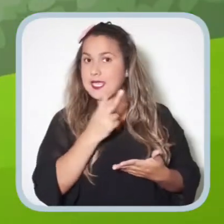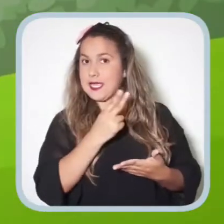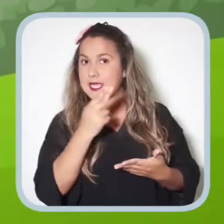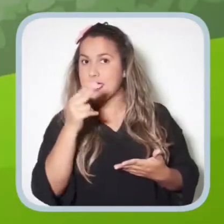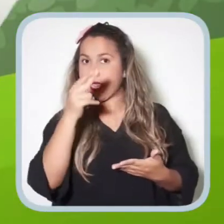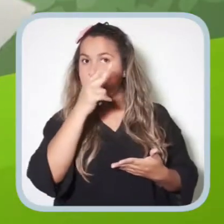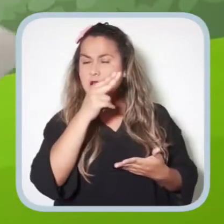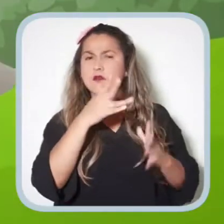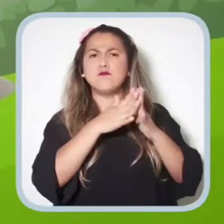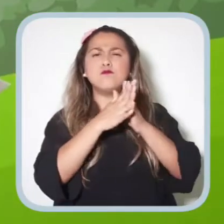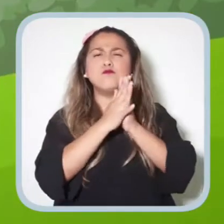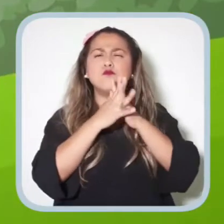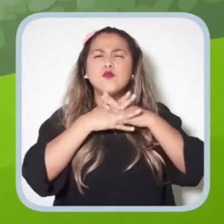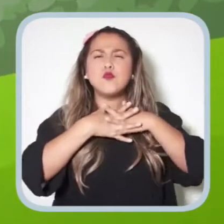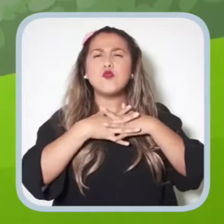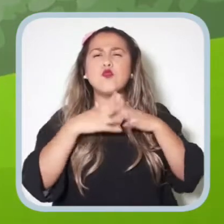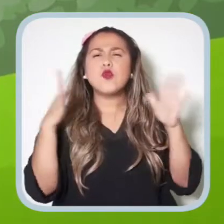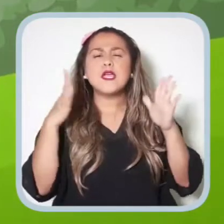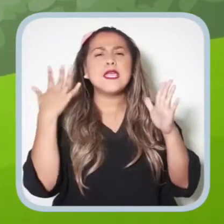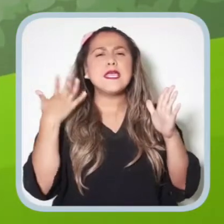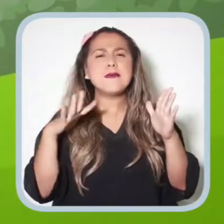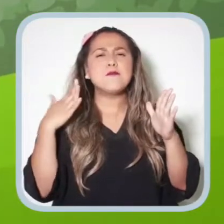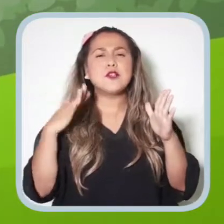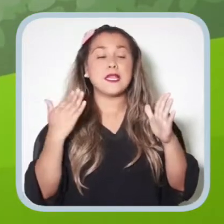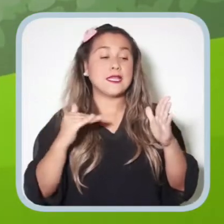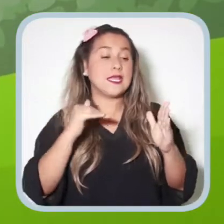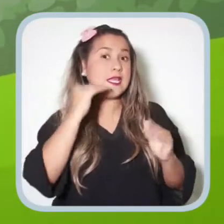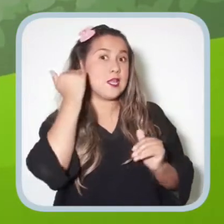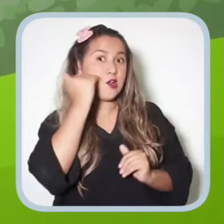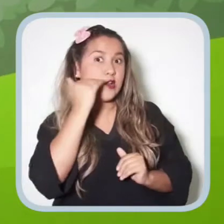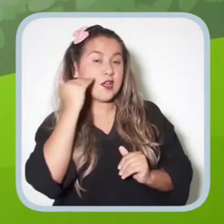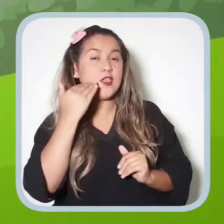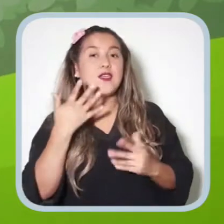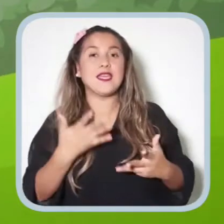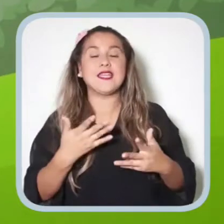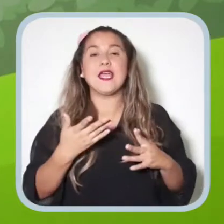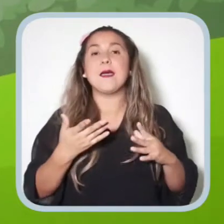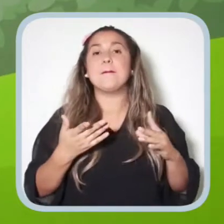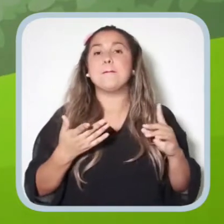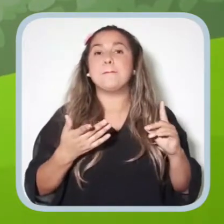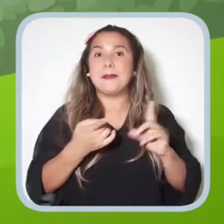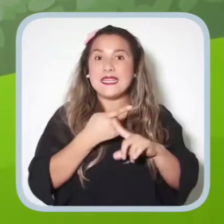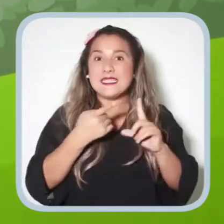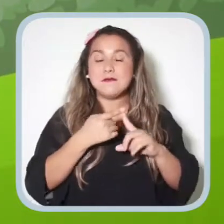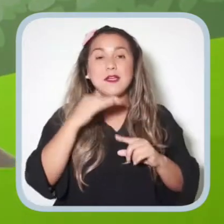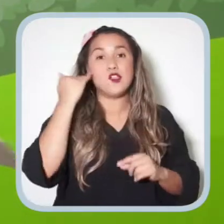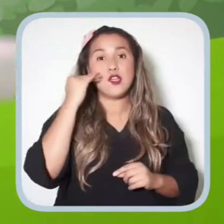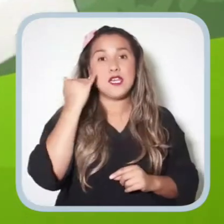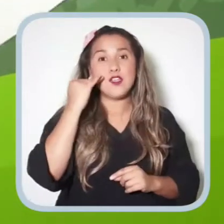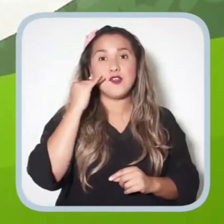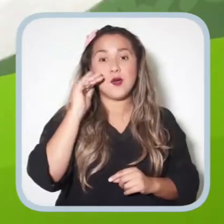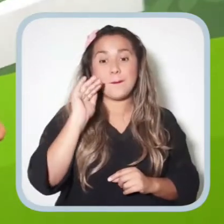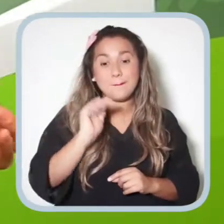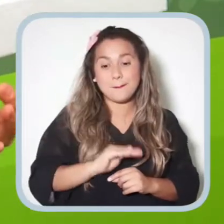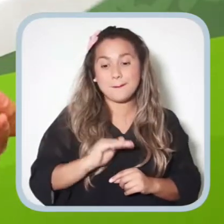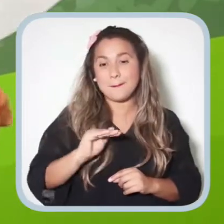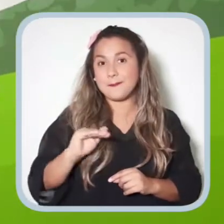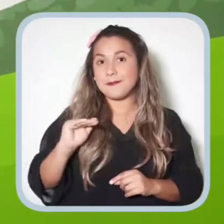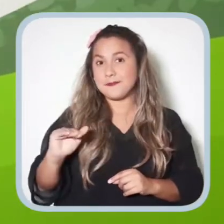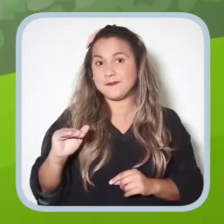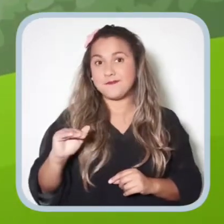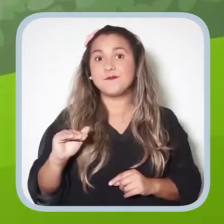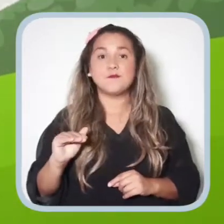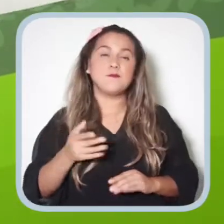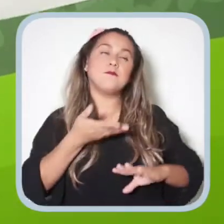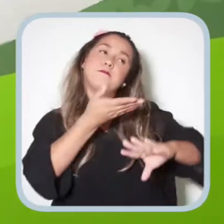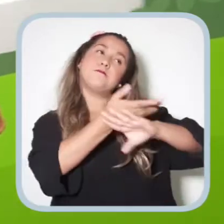muy importante, si los niños que están participando en este taller son pequeñitos, la idea es que le puedan pedir ayuda al